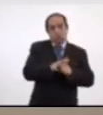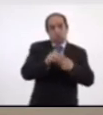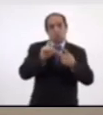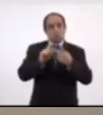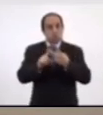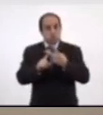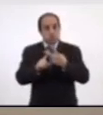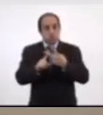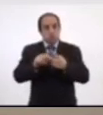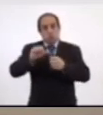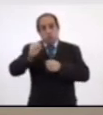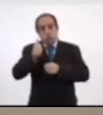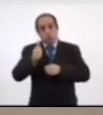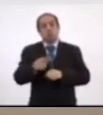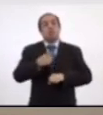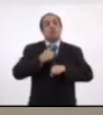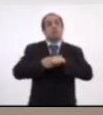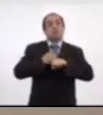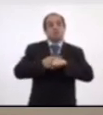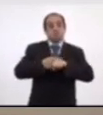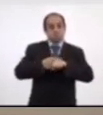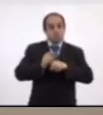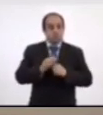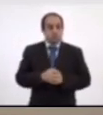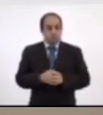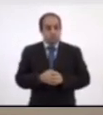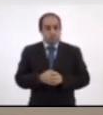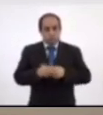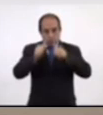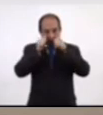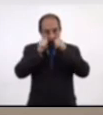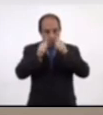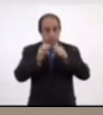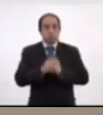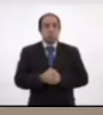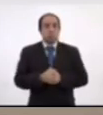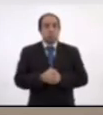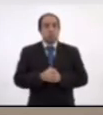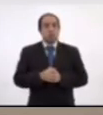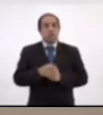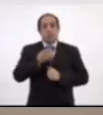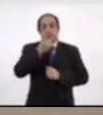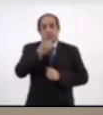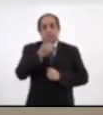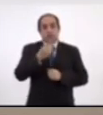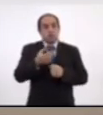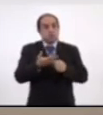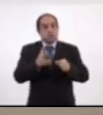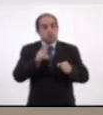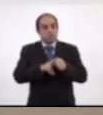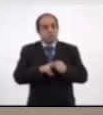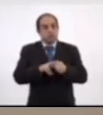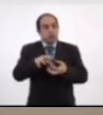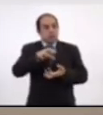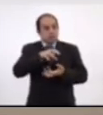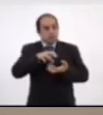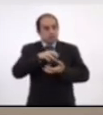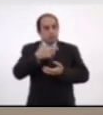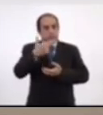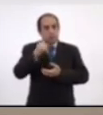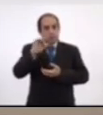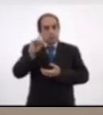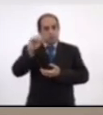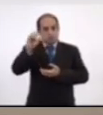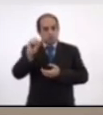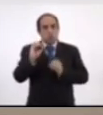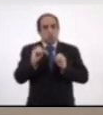como el resto de los padecimientos y atenciones. Cuando se menciona que un hospital es híbrido o el proceso de